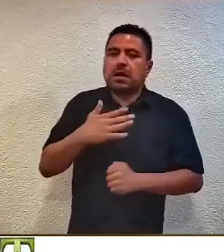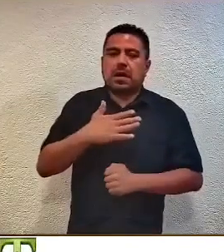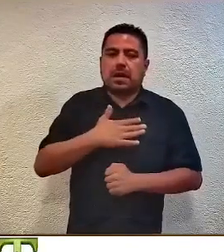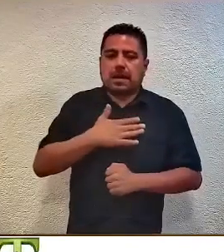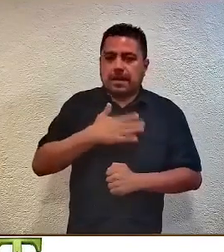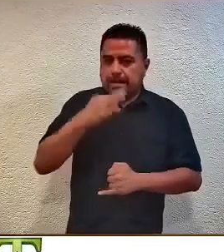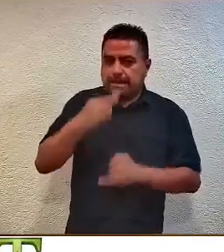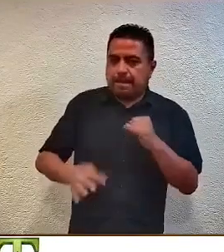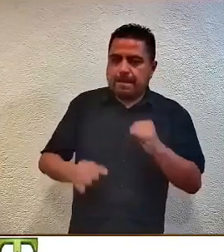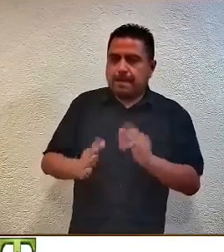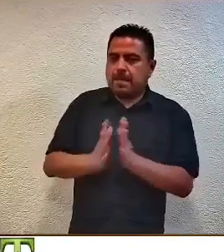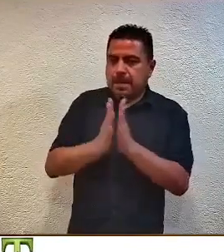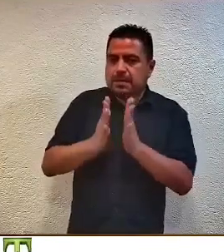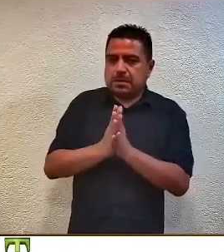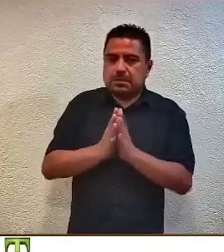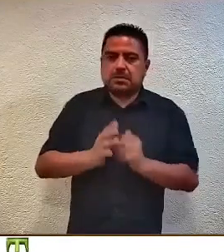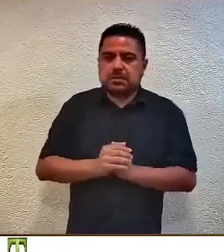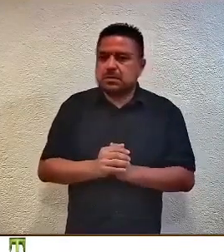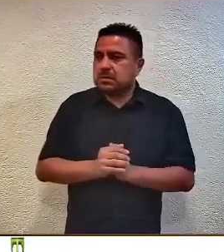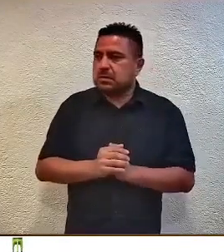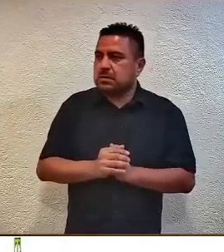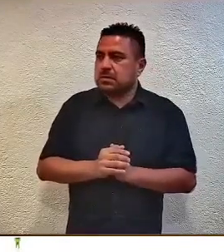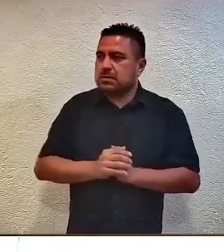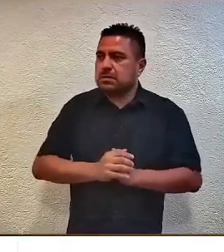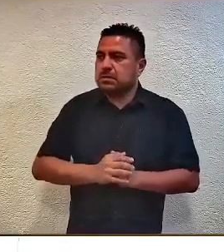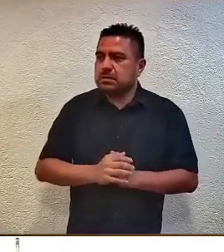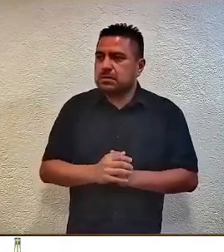final. No, adelante. Usted ya había,